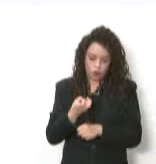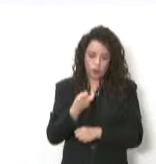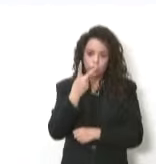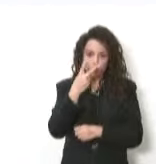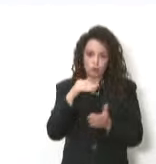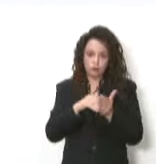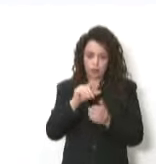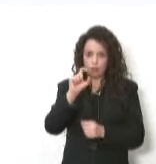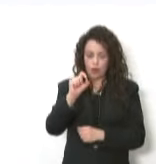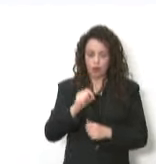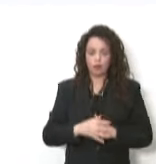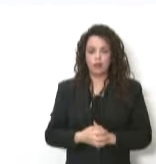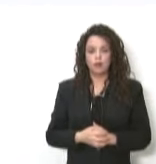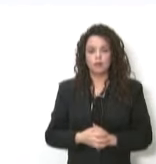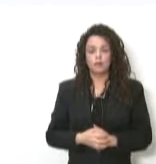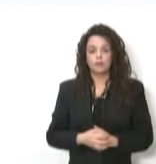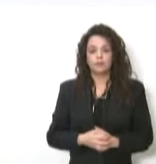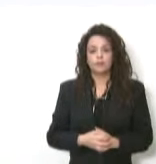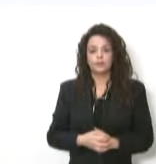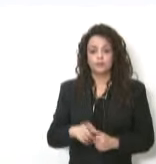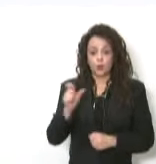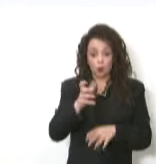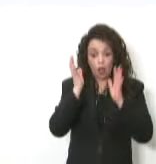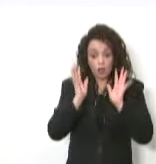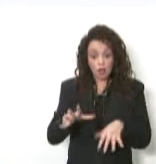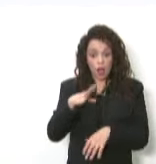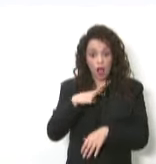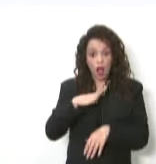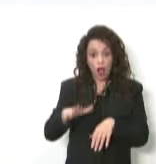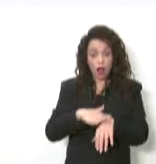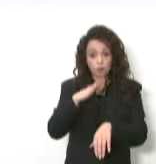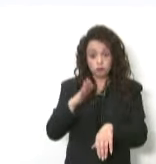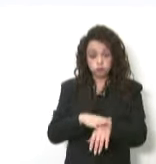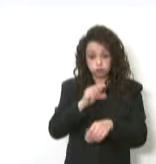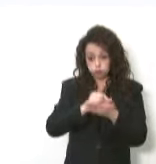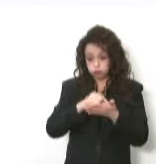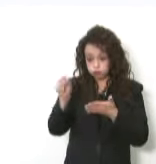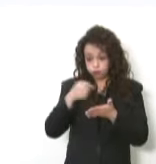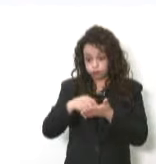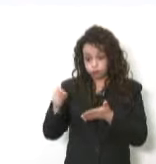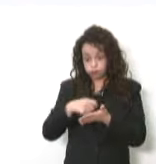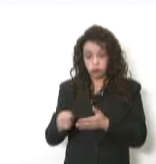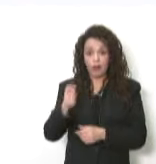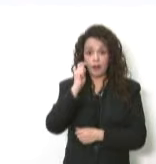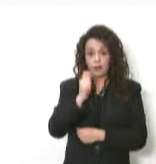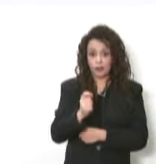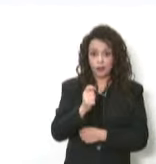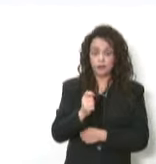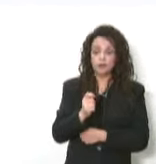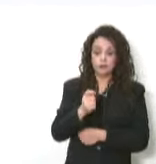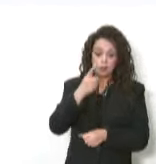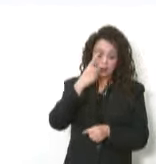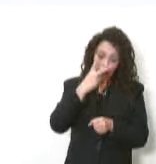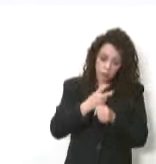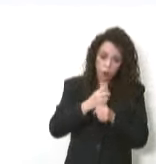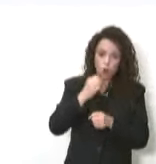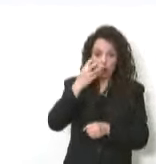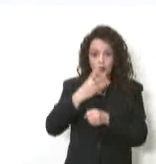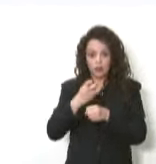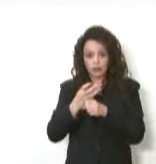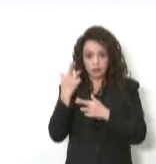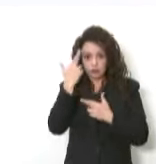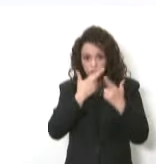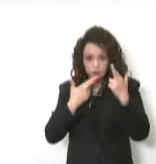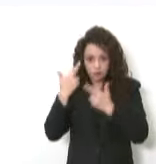2020. En su momento, ya cuando tengamos las calificaciones de la segunda y tercera vuelta, que serán un plazo no mayor de 25